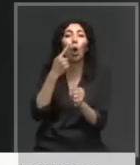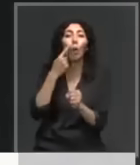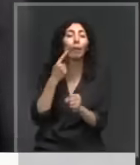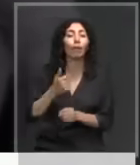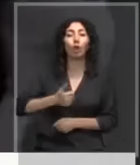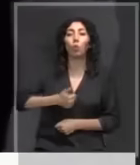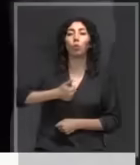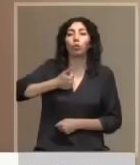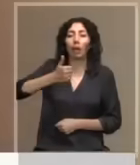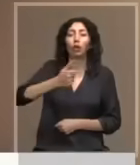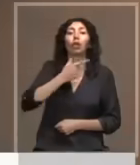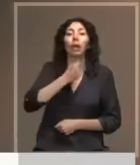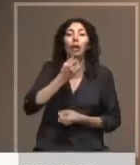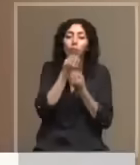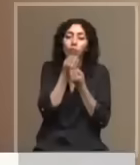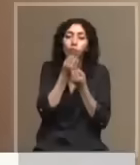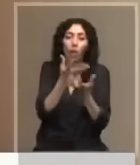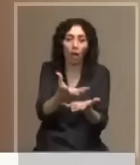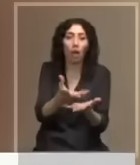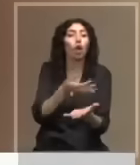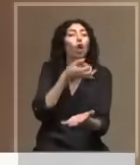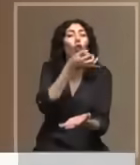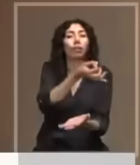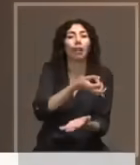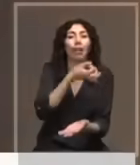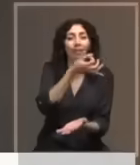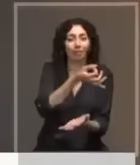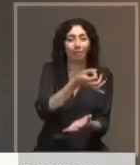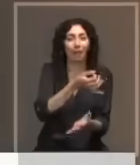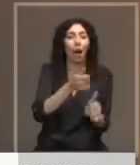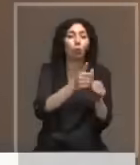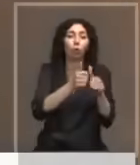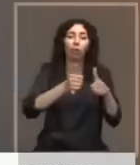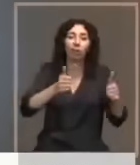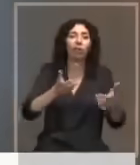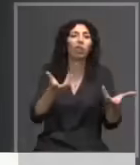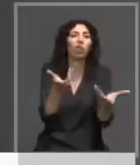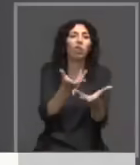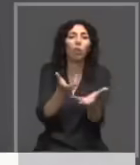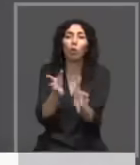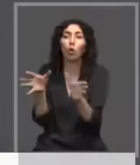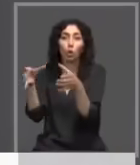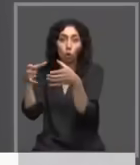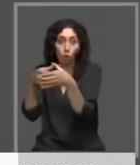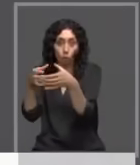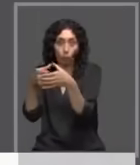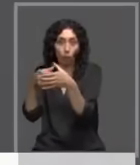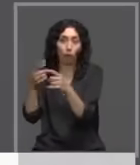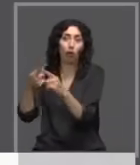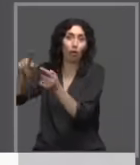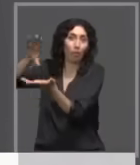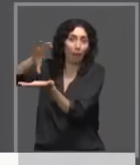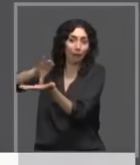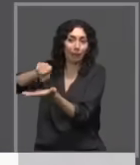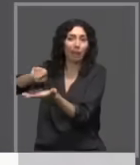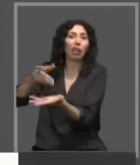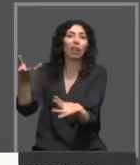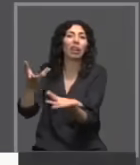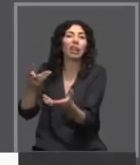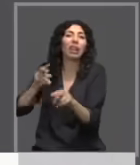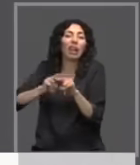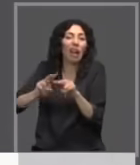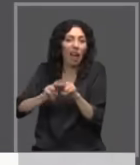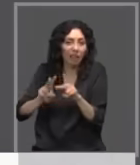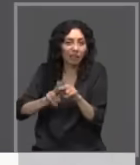voluntaria, contarle a las autoridades chilenas cómo supuestamente una organización criminal transnacional estaba operando